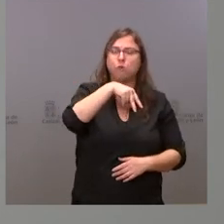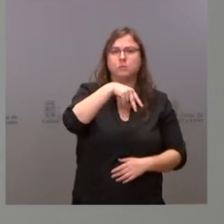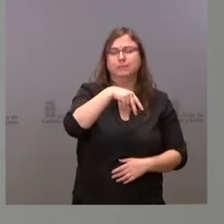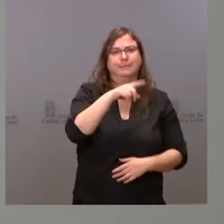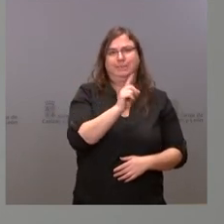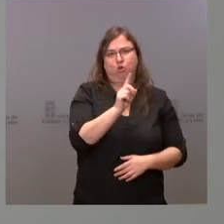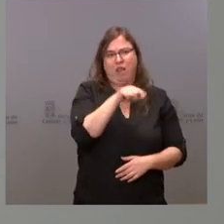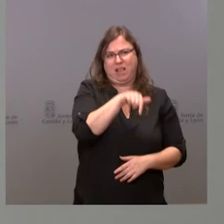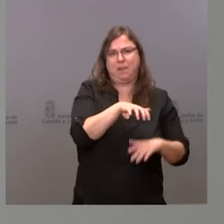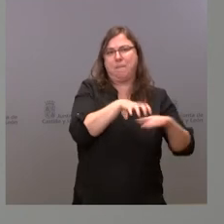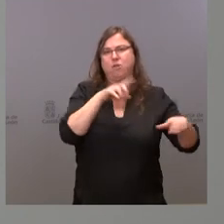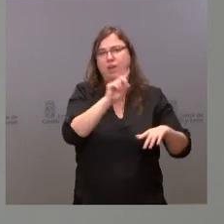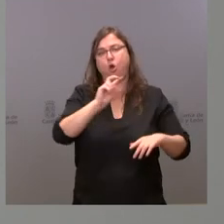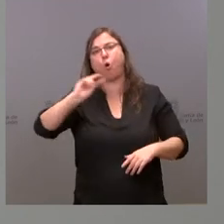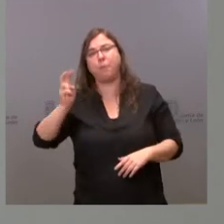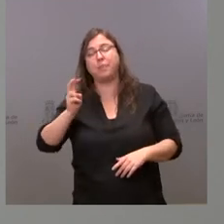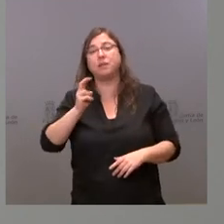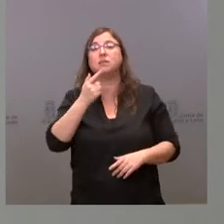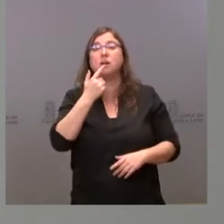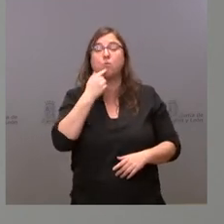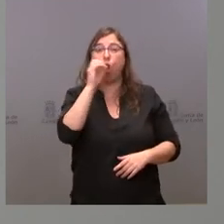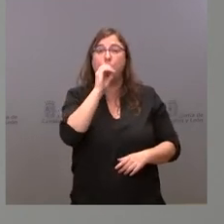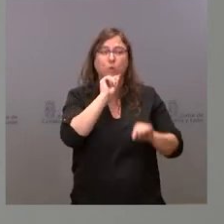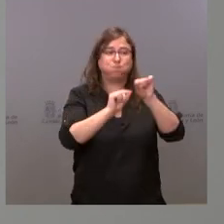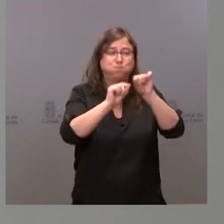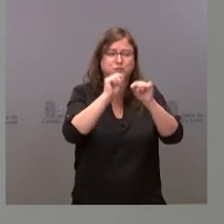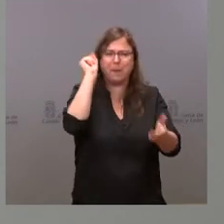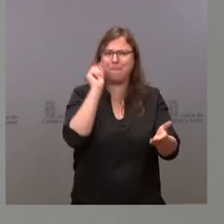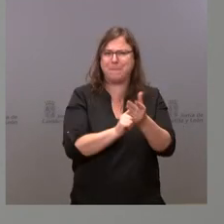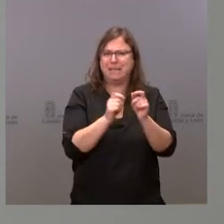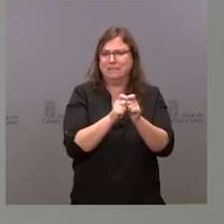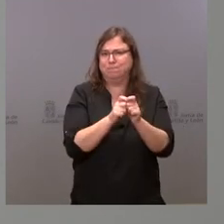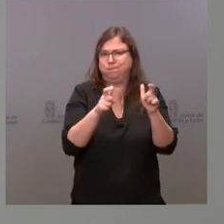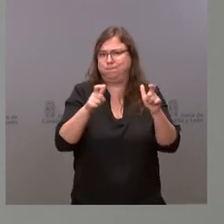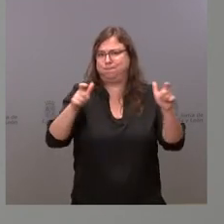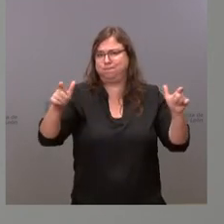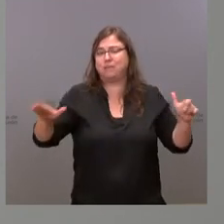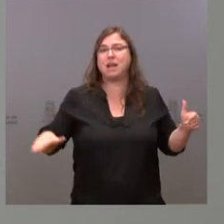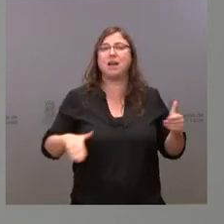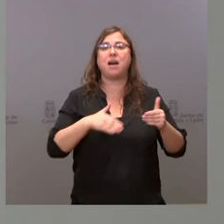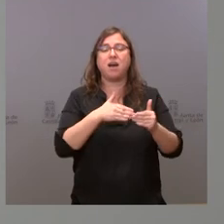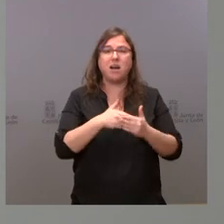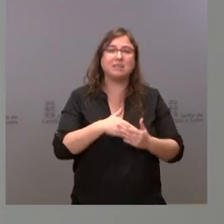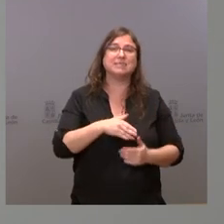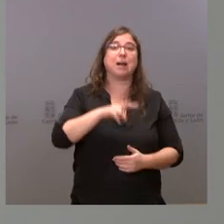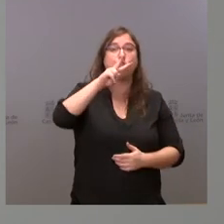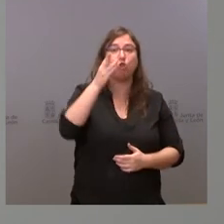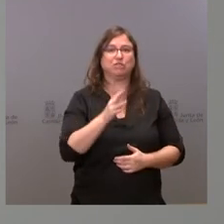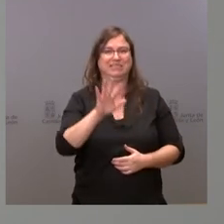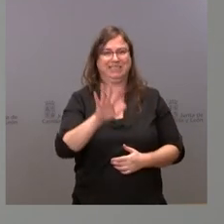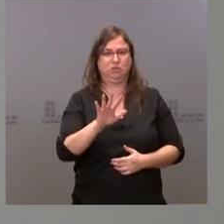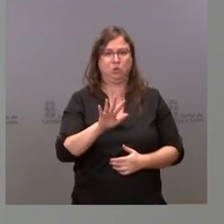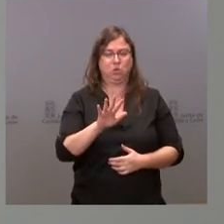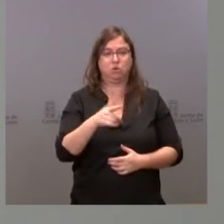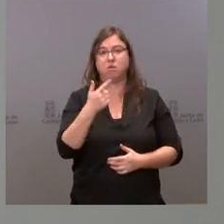capacidad tiene mucha capacidad de infección y muchas parece ser hasta dos quintos según las últimas referencias que aparecen